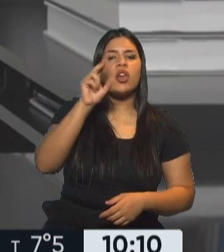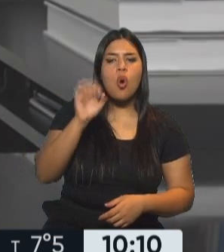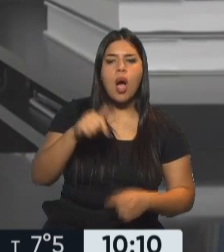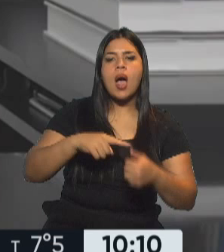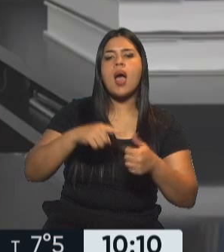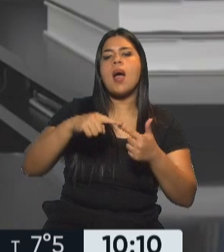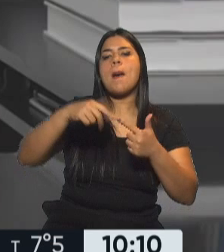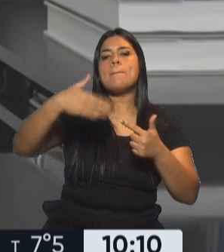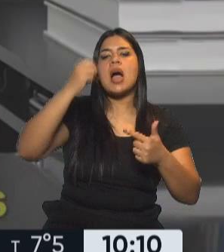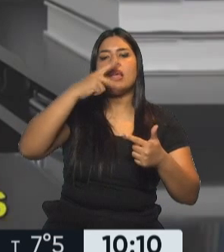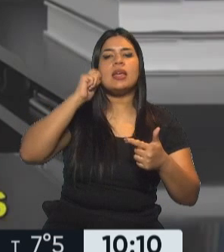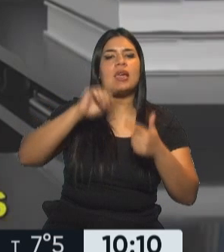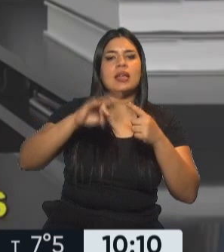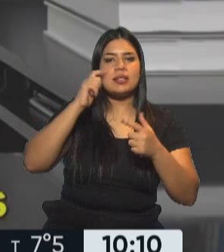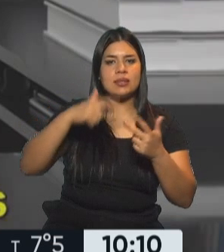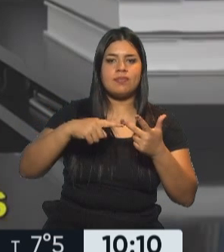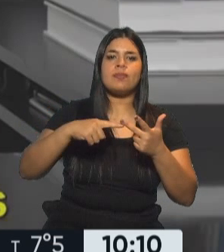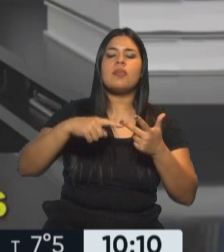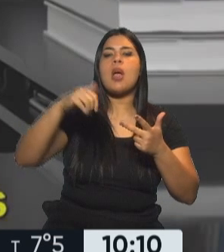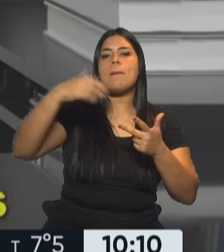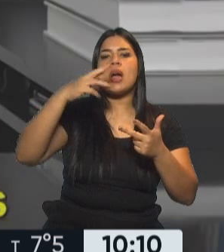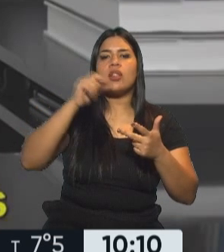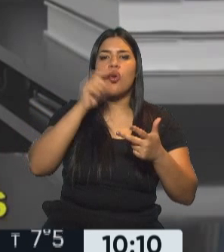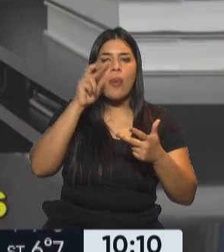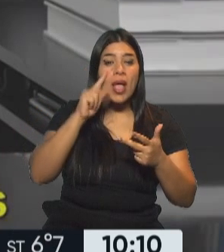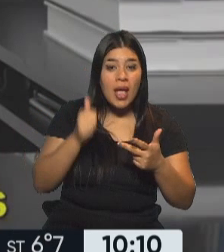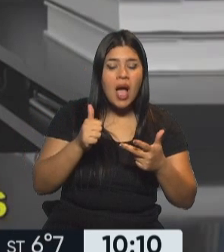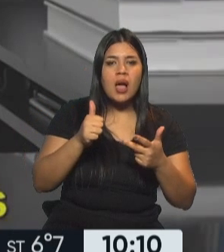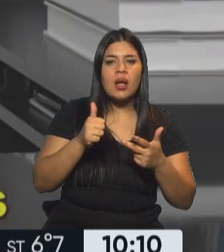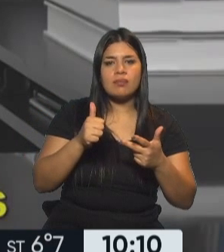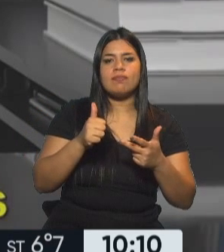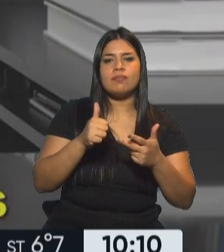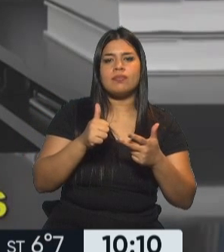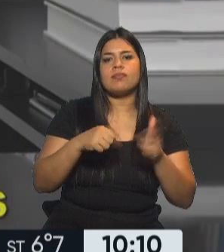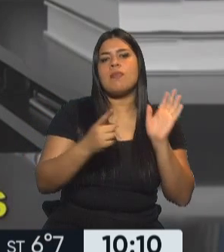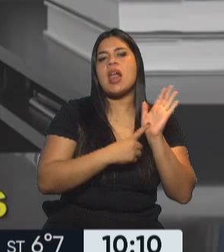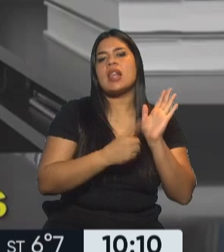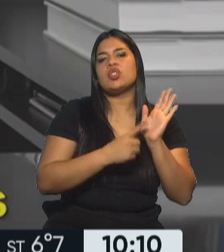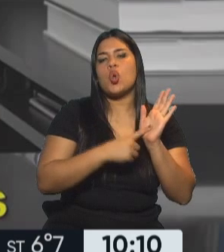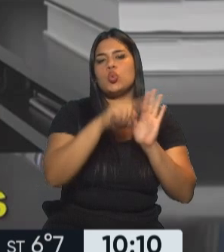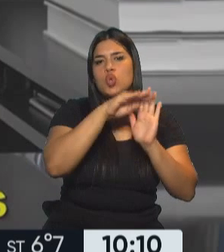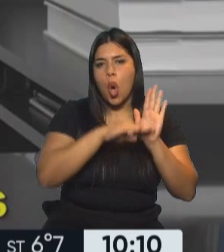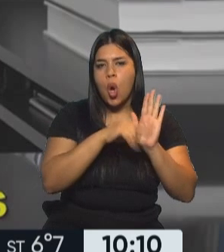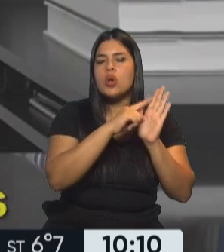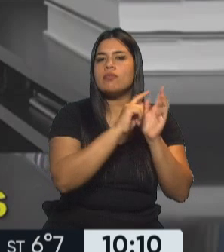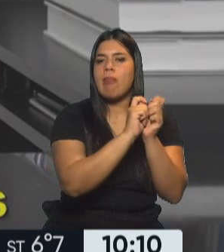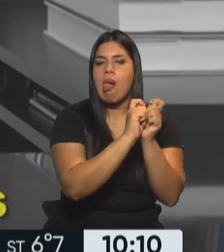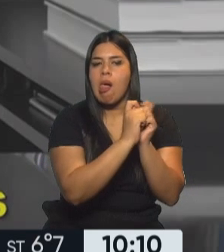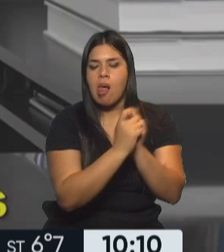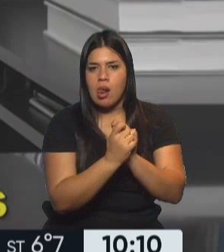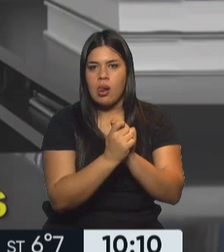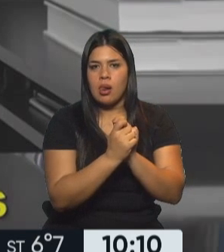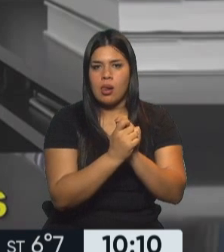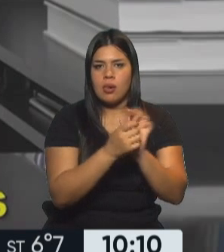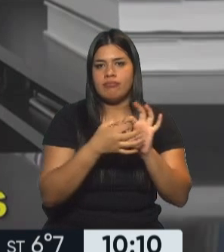y Barriotoveña podrán modificar la resolución acorde a las pruebas y hacer lugar